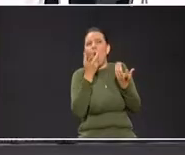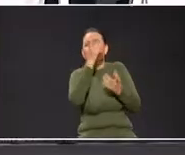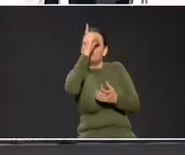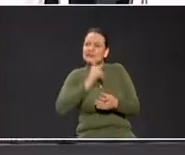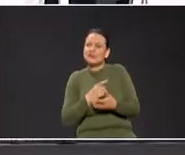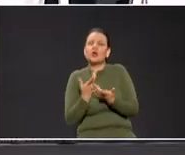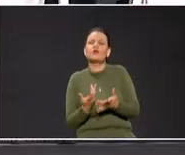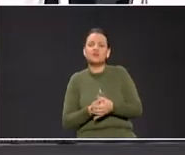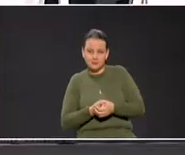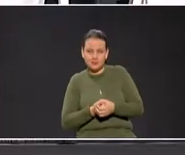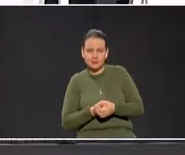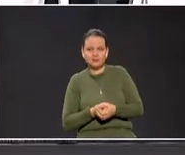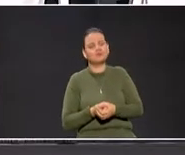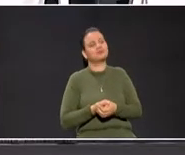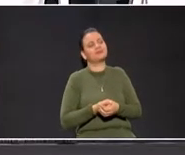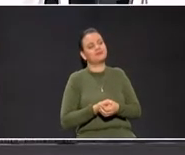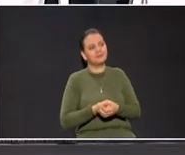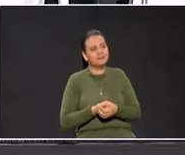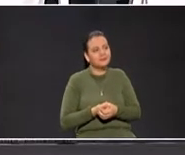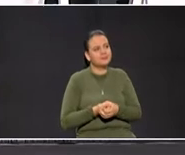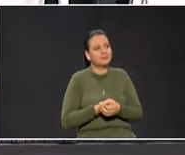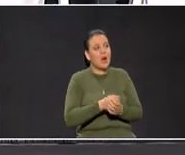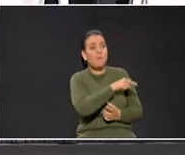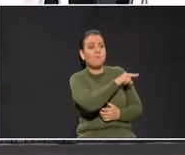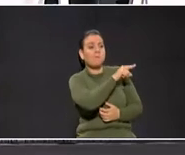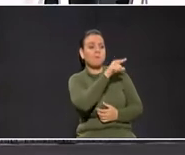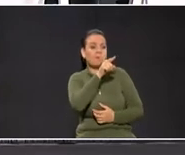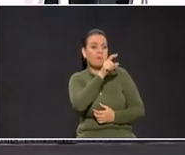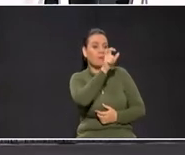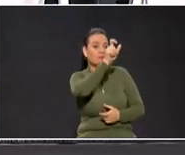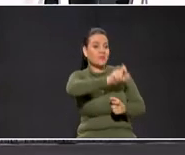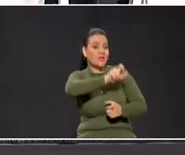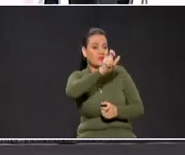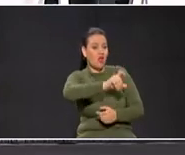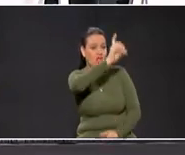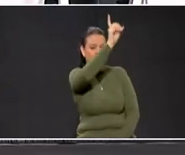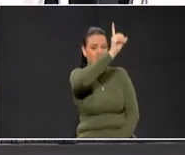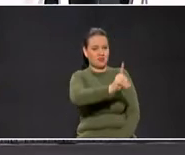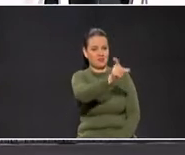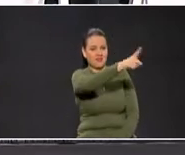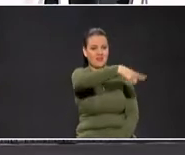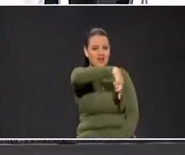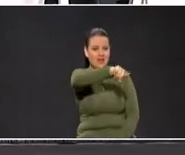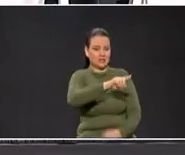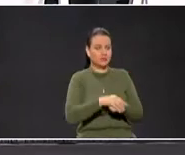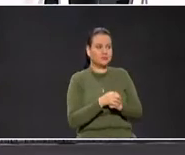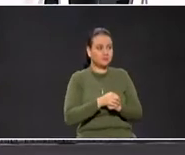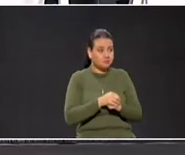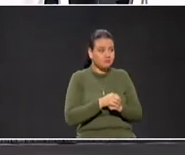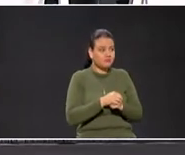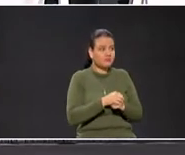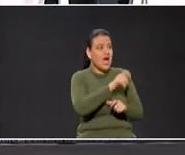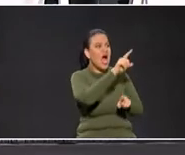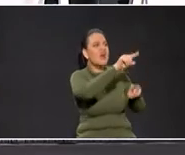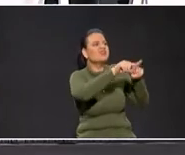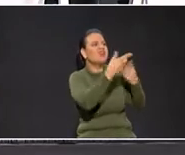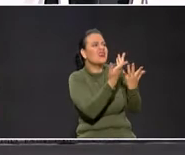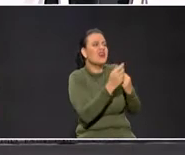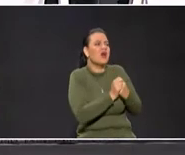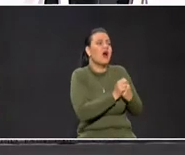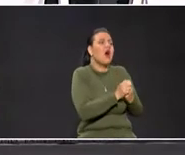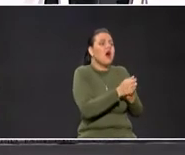decisiones de la gente o sea la gente a nuestra alcaldía le regalamos la semilla